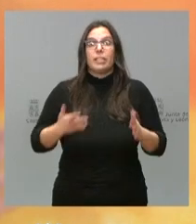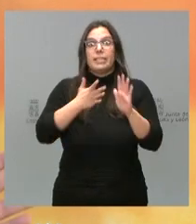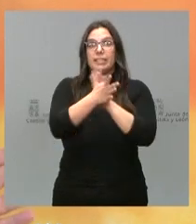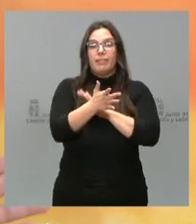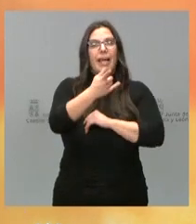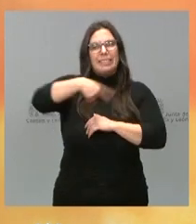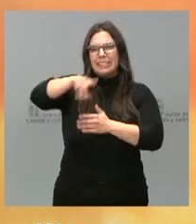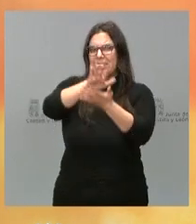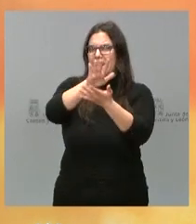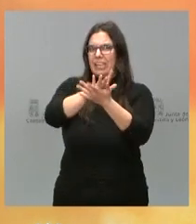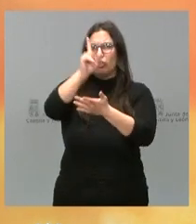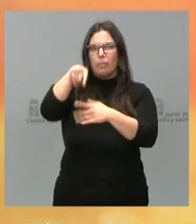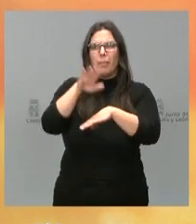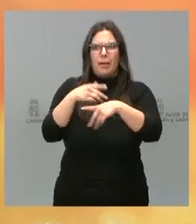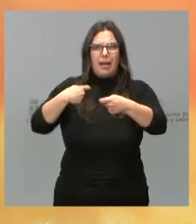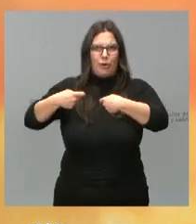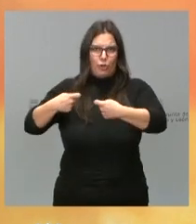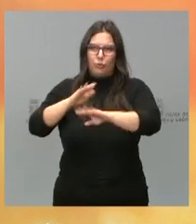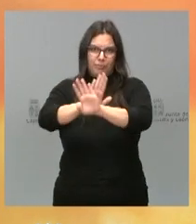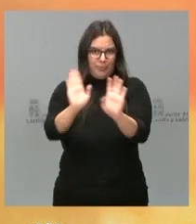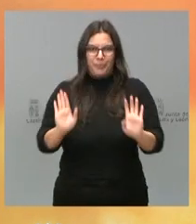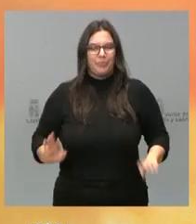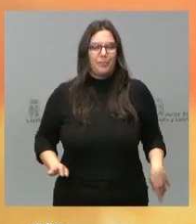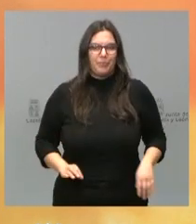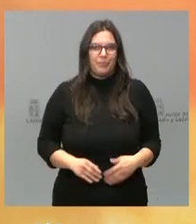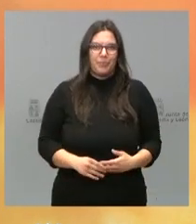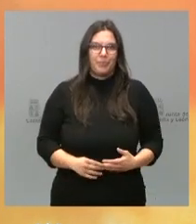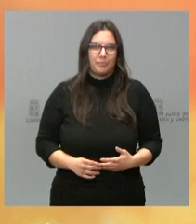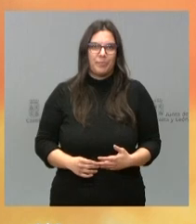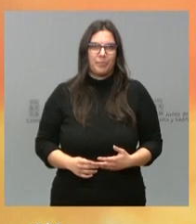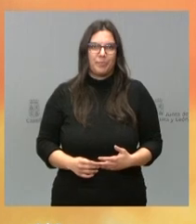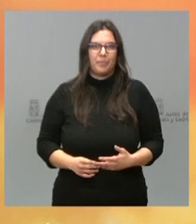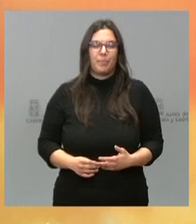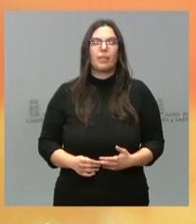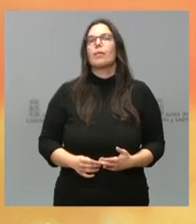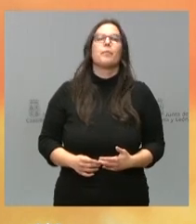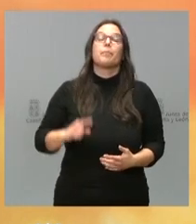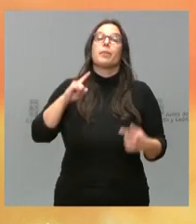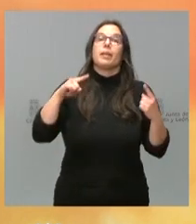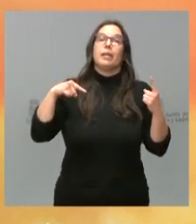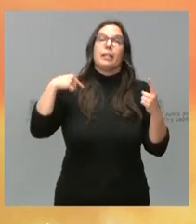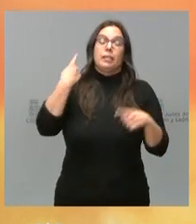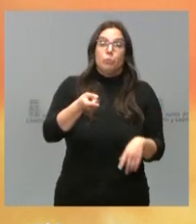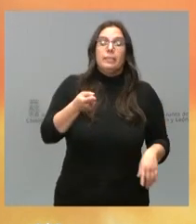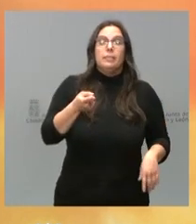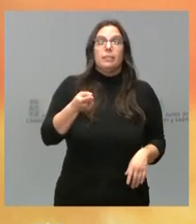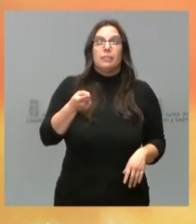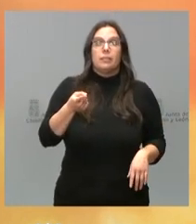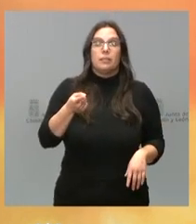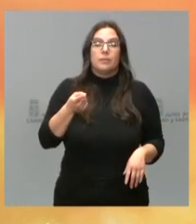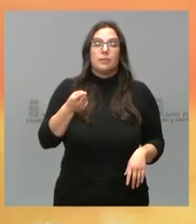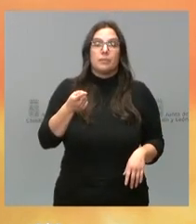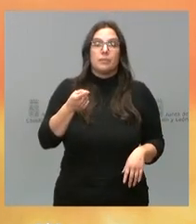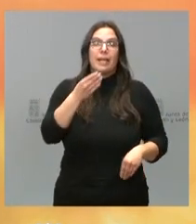tranquilidad para los establecimientos comerciales seremos luego por un lado se hace